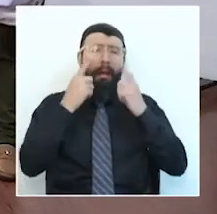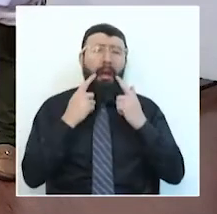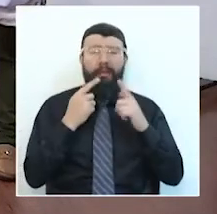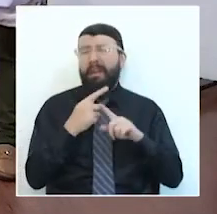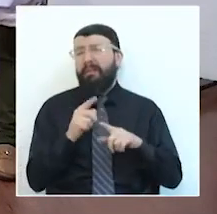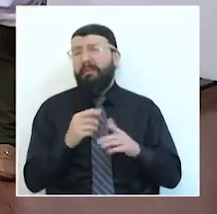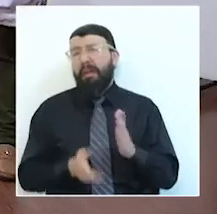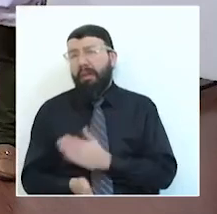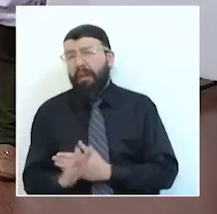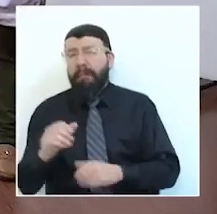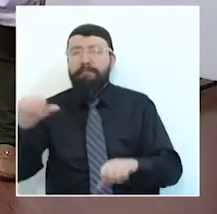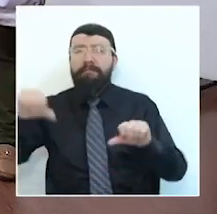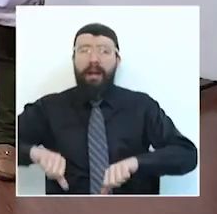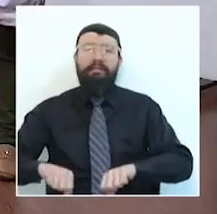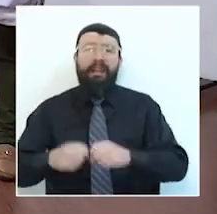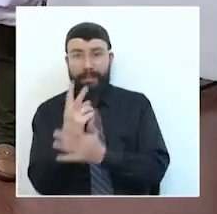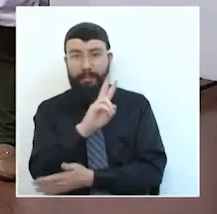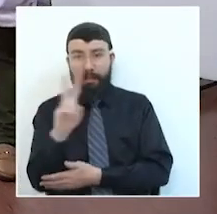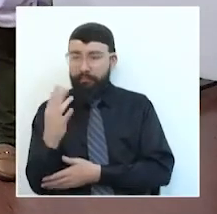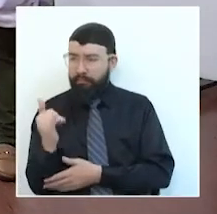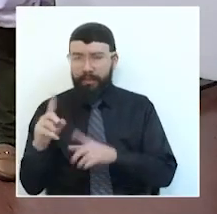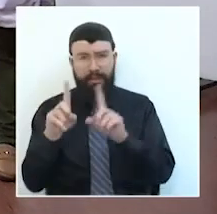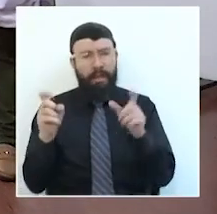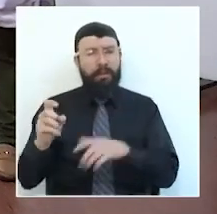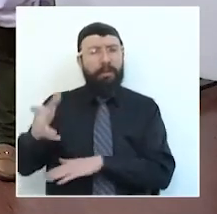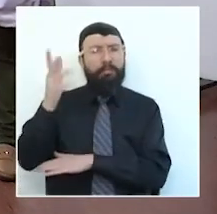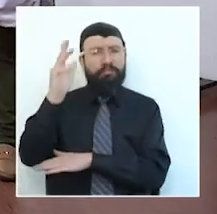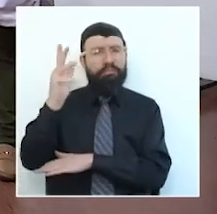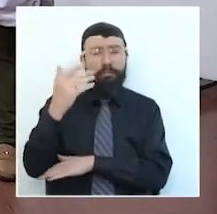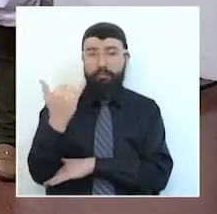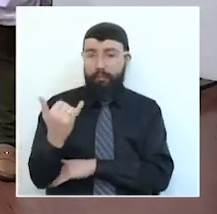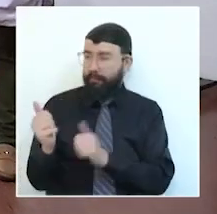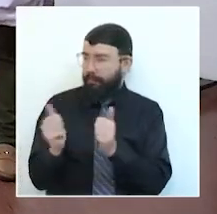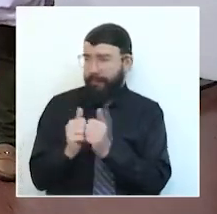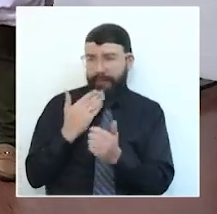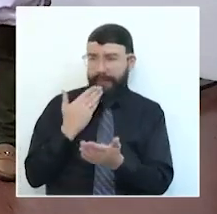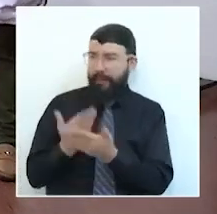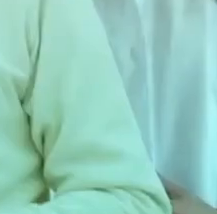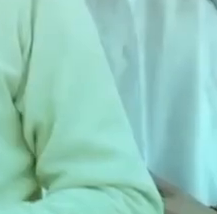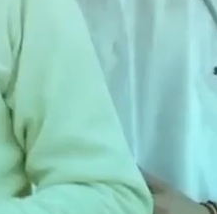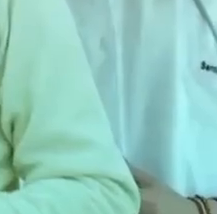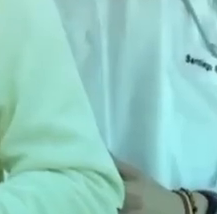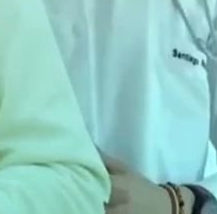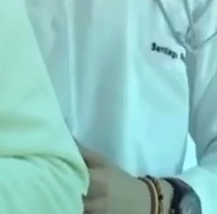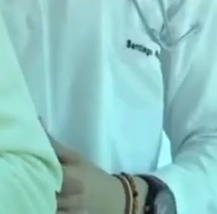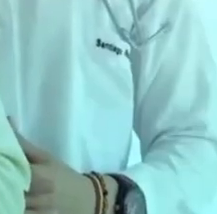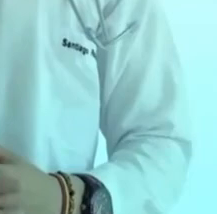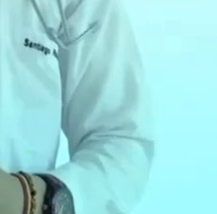yo quiero agradecerles por estar con nosotros y muchas gracias si me interesan muchas gracias